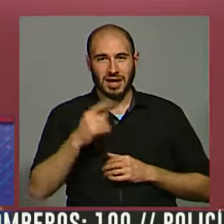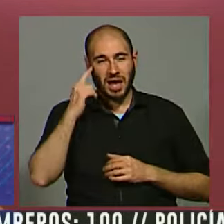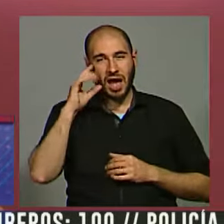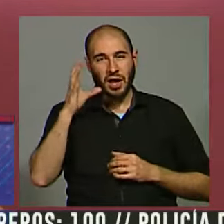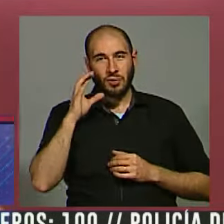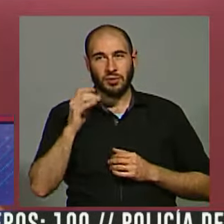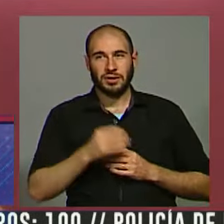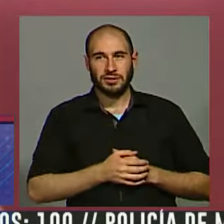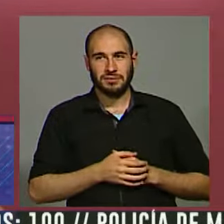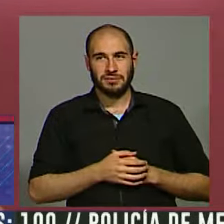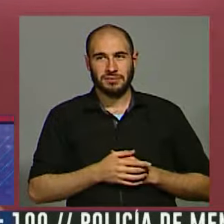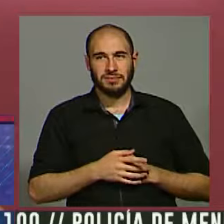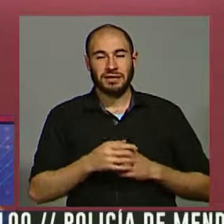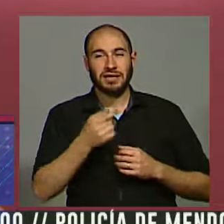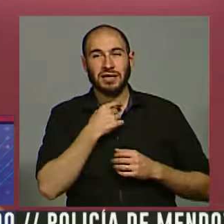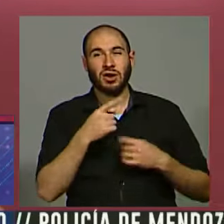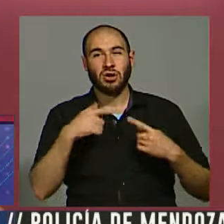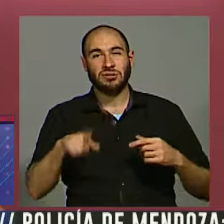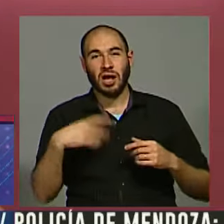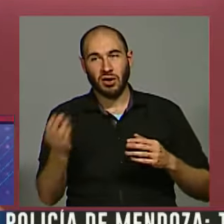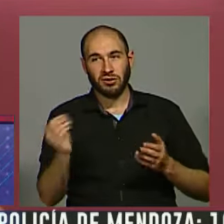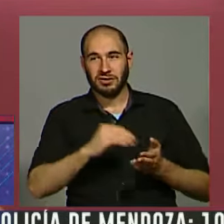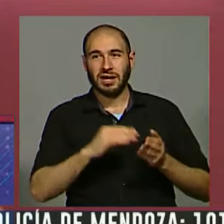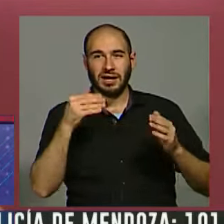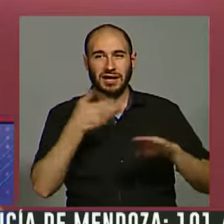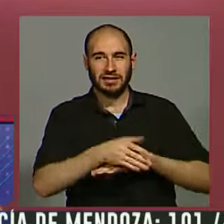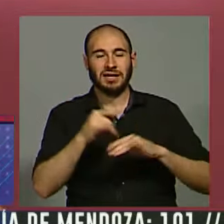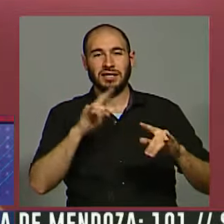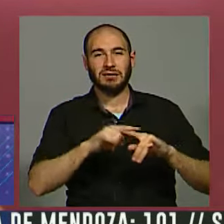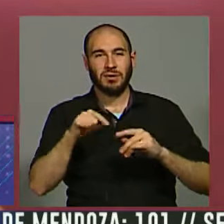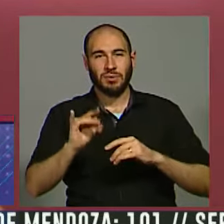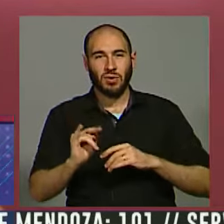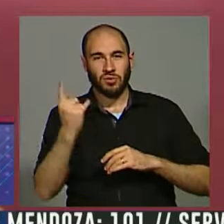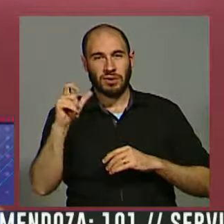que si quieren enterarse de las demás actividades pueden ingresar a